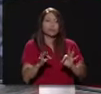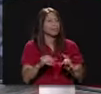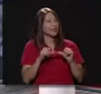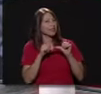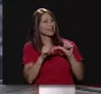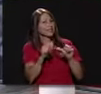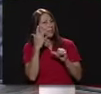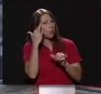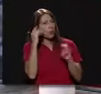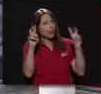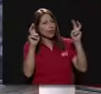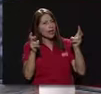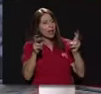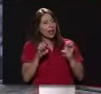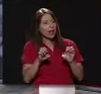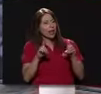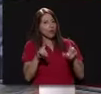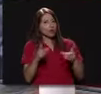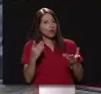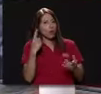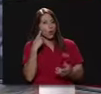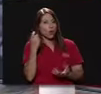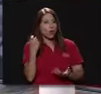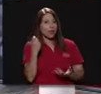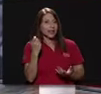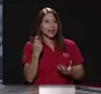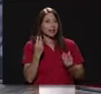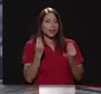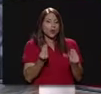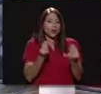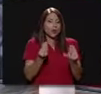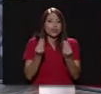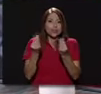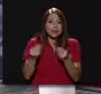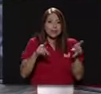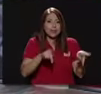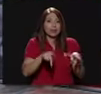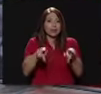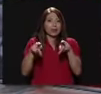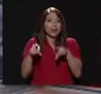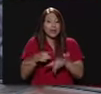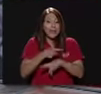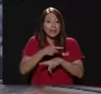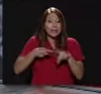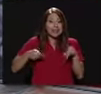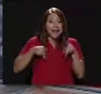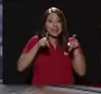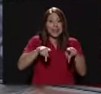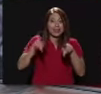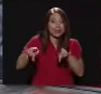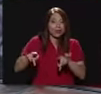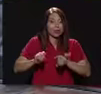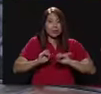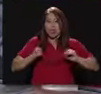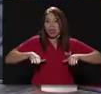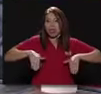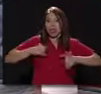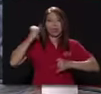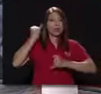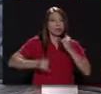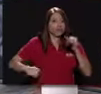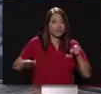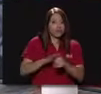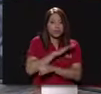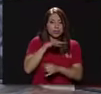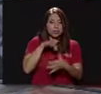sigue preocupando el tema de la educación, porque son muchísimas personas, o sea, es la mitad de la población la que no tiene secundaria completa,